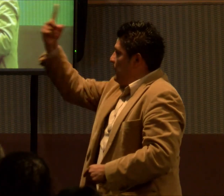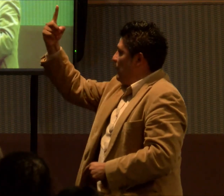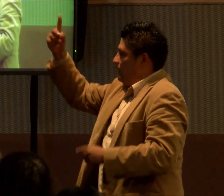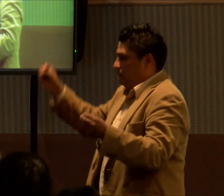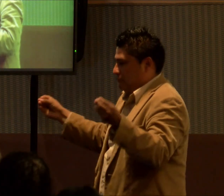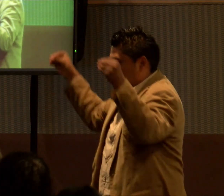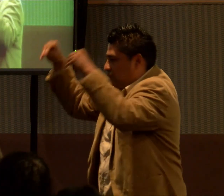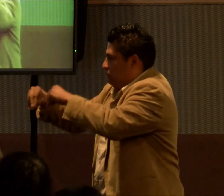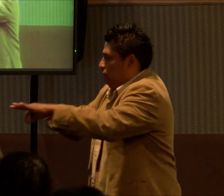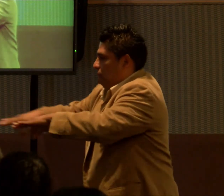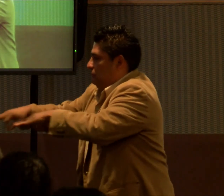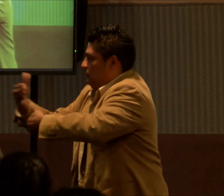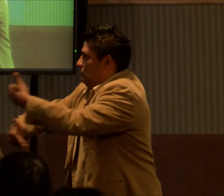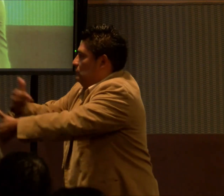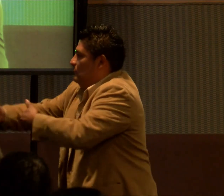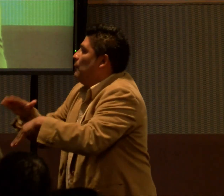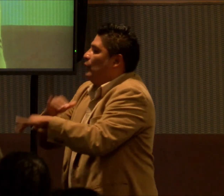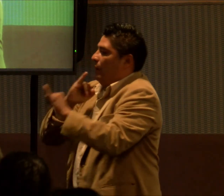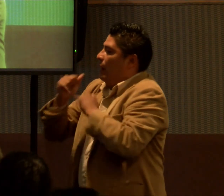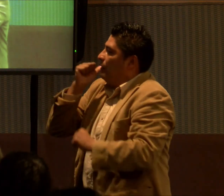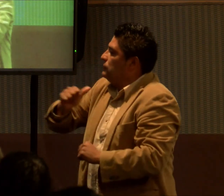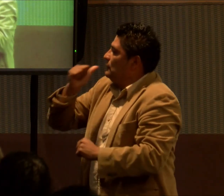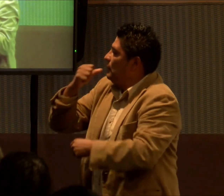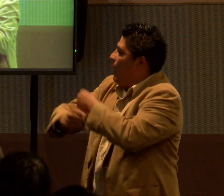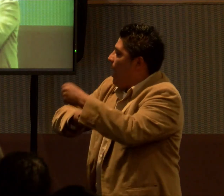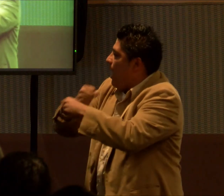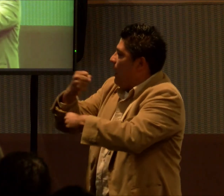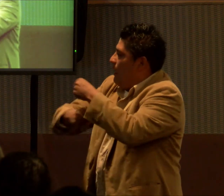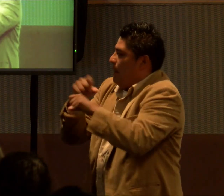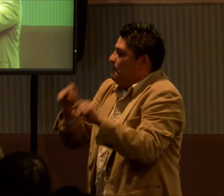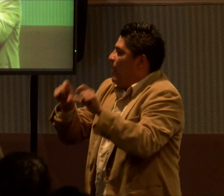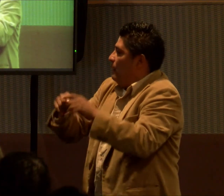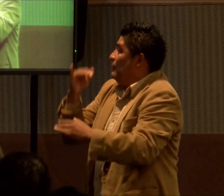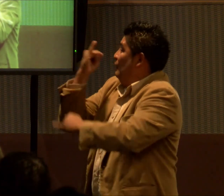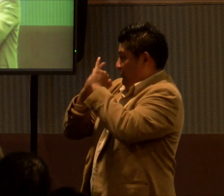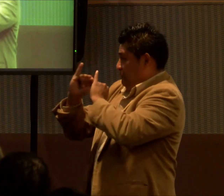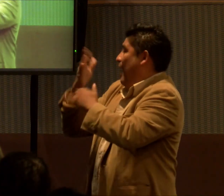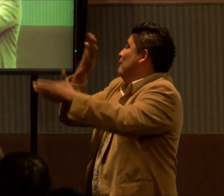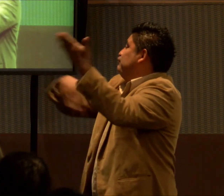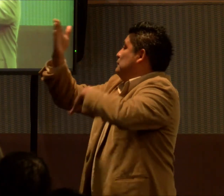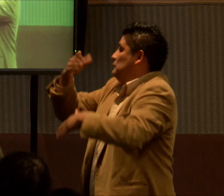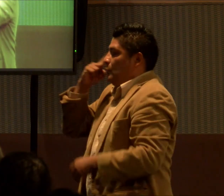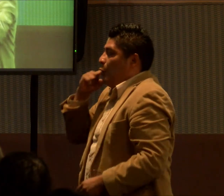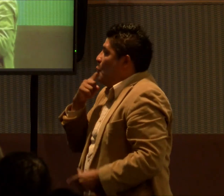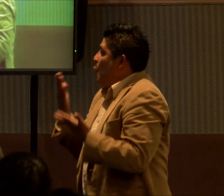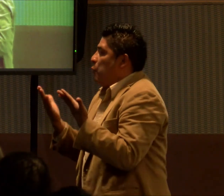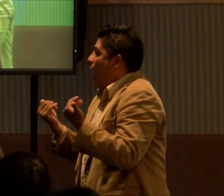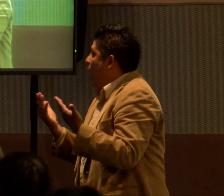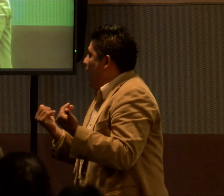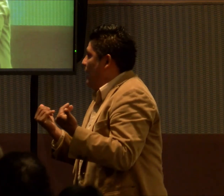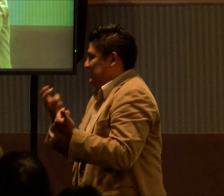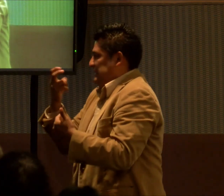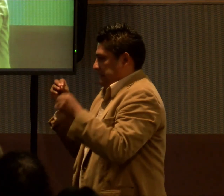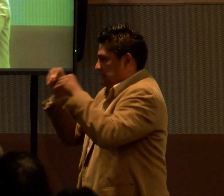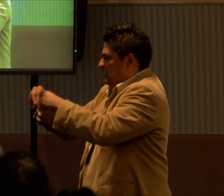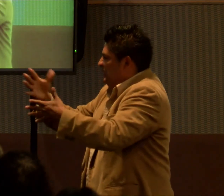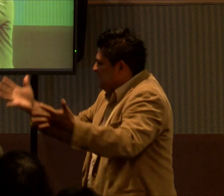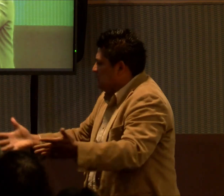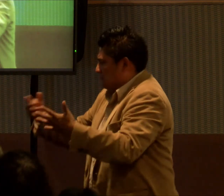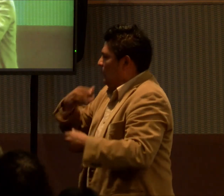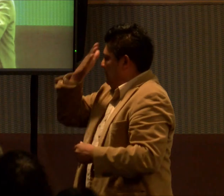trabajarlas, igual con las palabras, por ejemplo, con Jesús Toledano, que siempre ha sido una persona que nos escucha y primero nos dice, primero